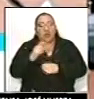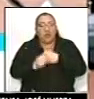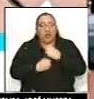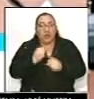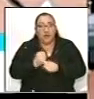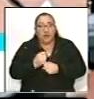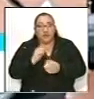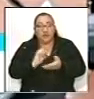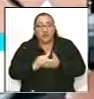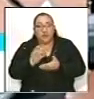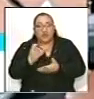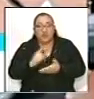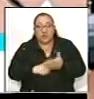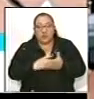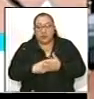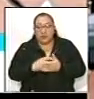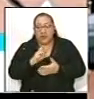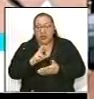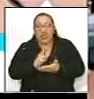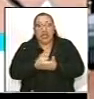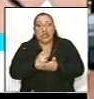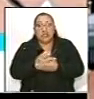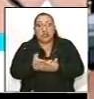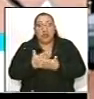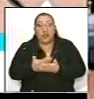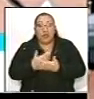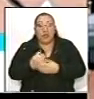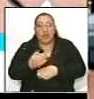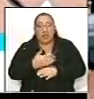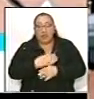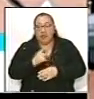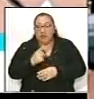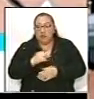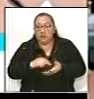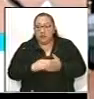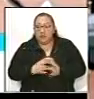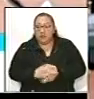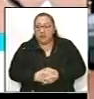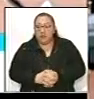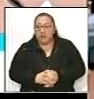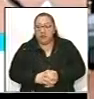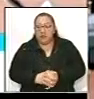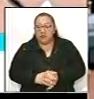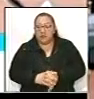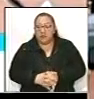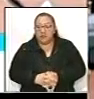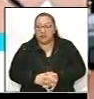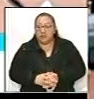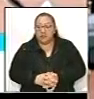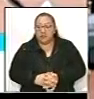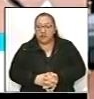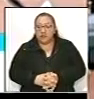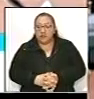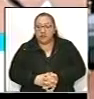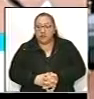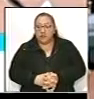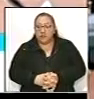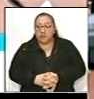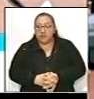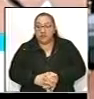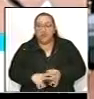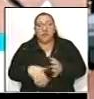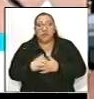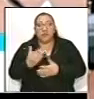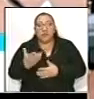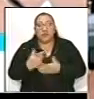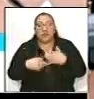Anular el requisito de estudios previos. Esto sería en cuanto a todo el petitorio que nosotros